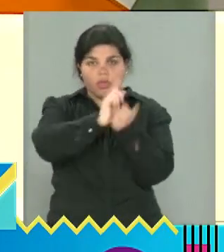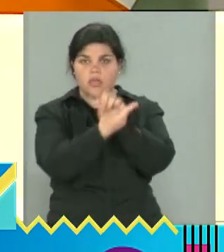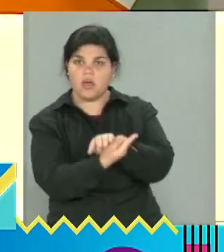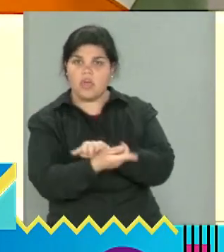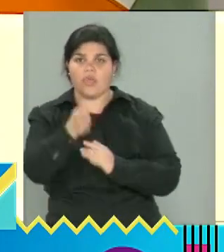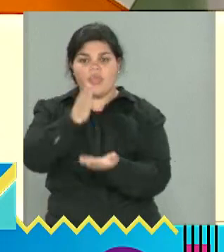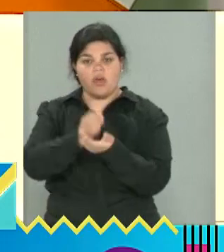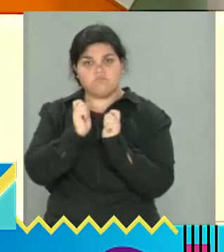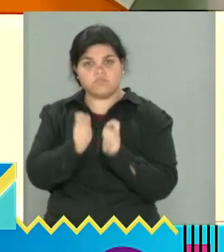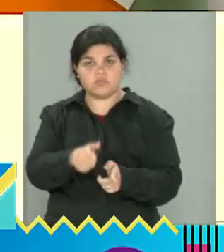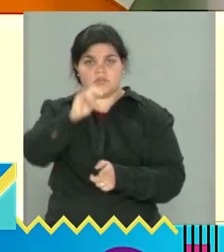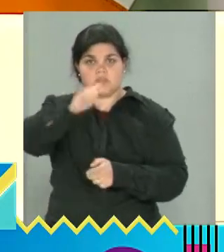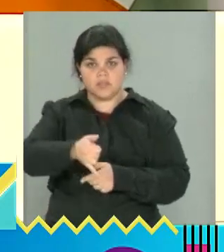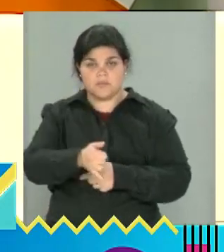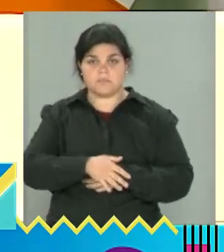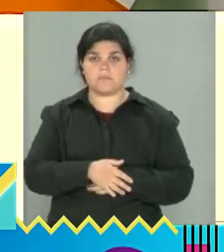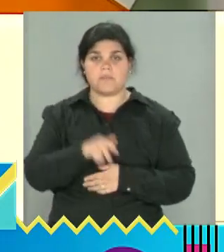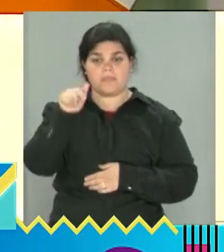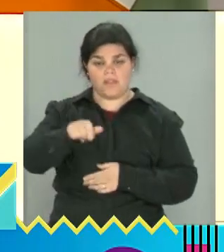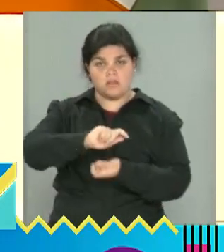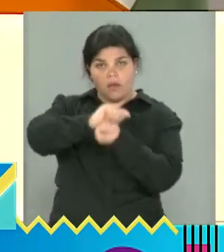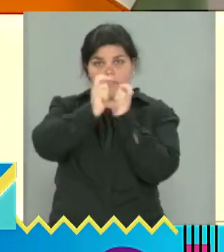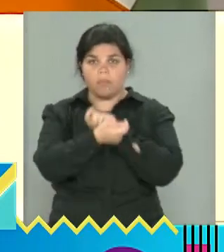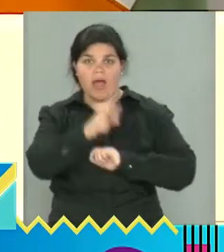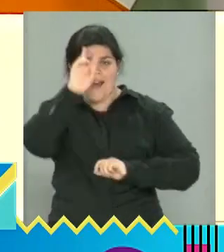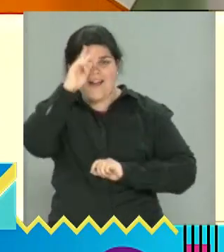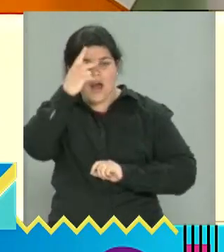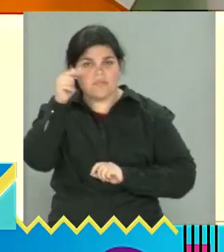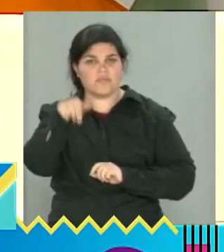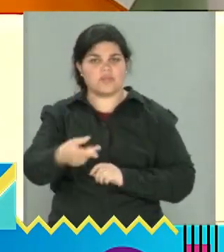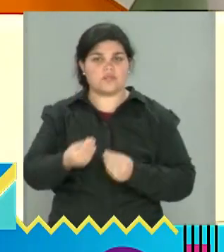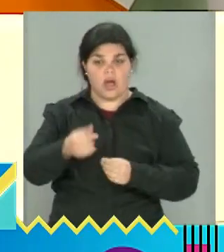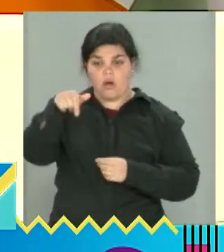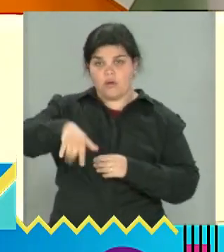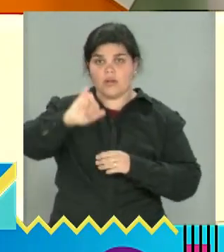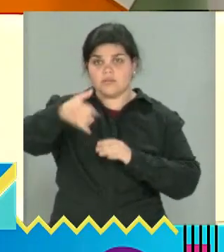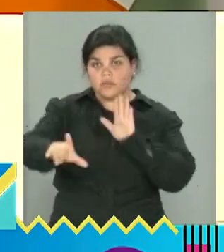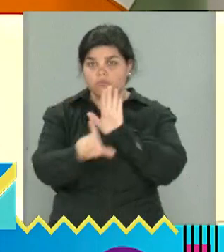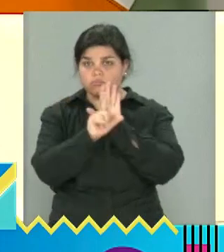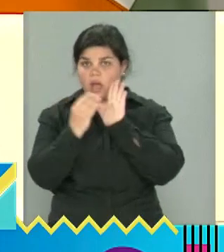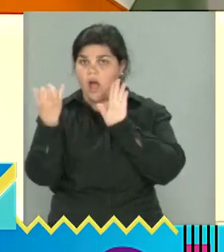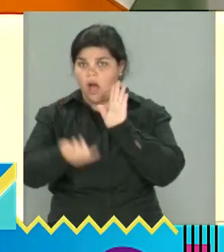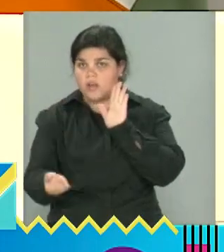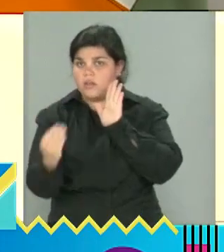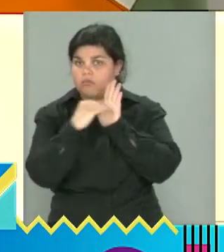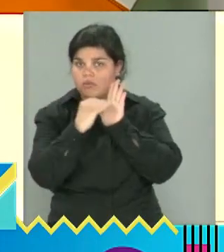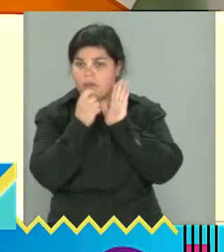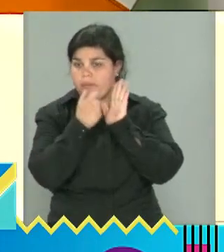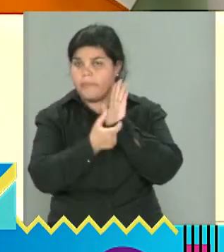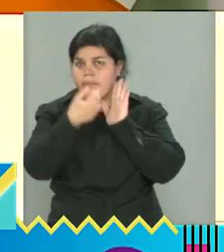de paradigma, si bien está en la legislación vigente actual, es lo que más cuesta a lo